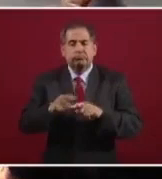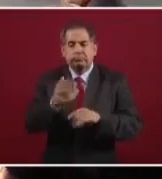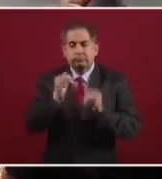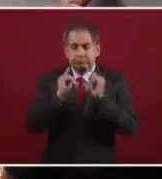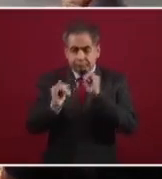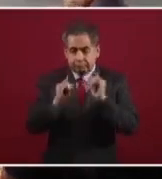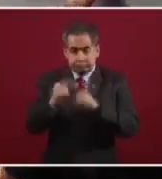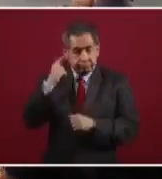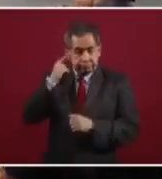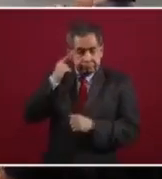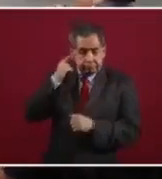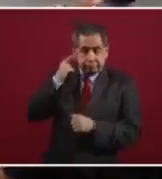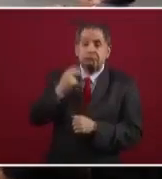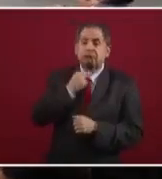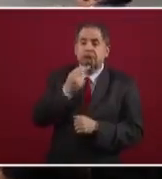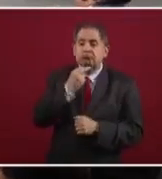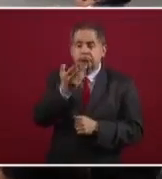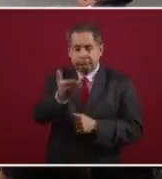¿Ya está traducido? A ver.